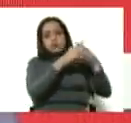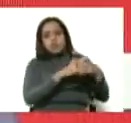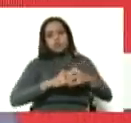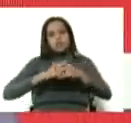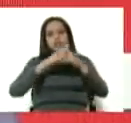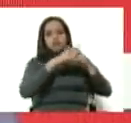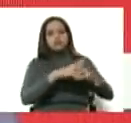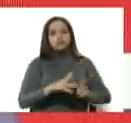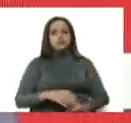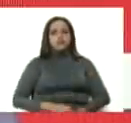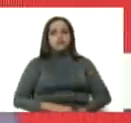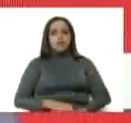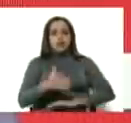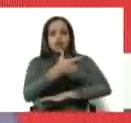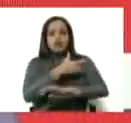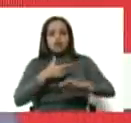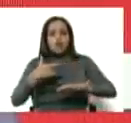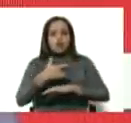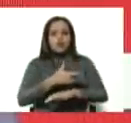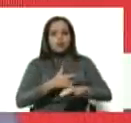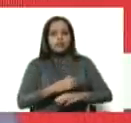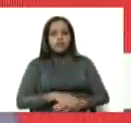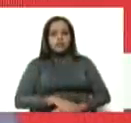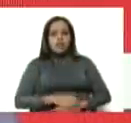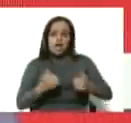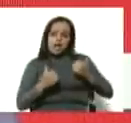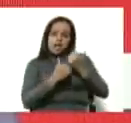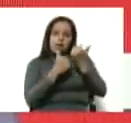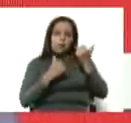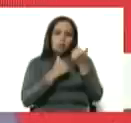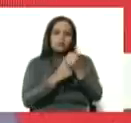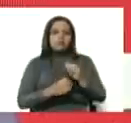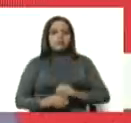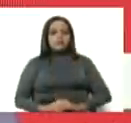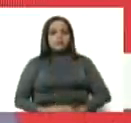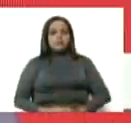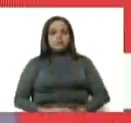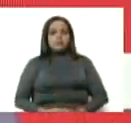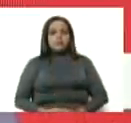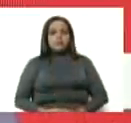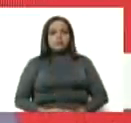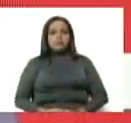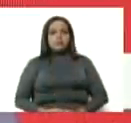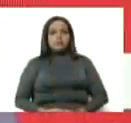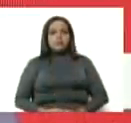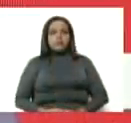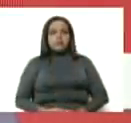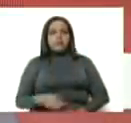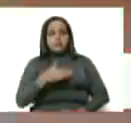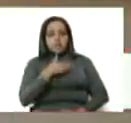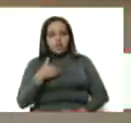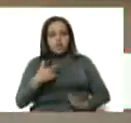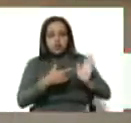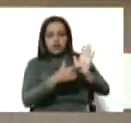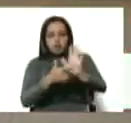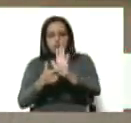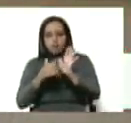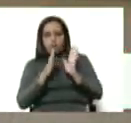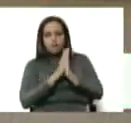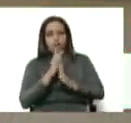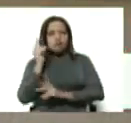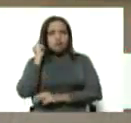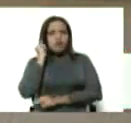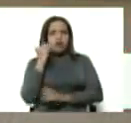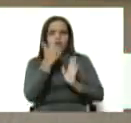estadounidense y sus gobiernos satélites y aliados. Bueno, por favor, quiero en pantalla el perfil de esta pandillera.